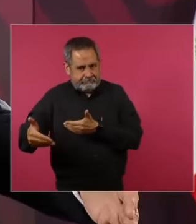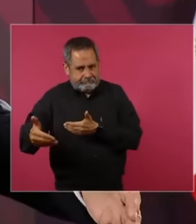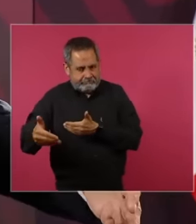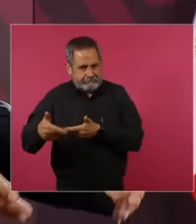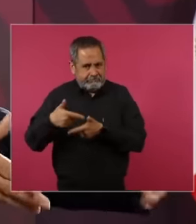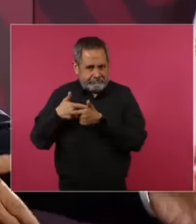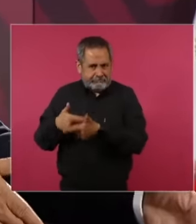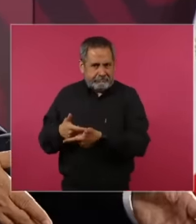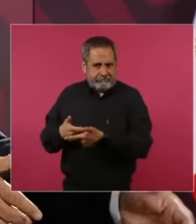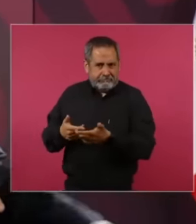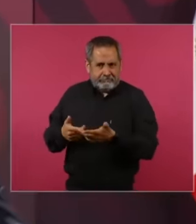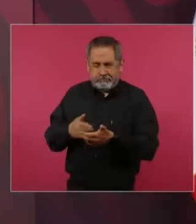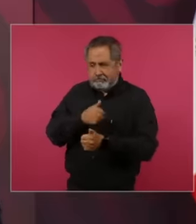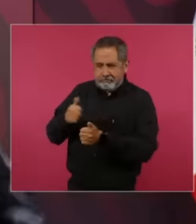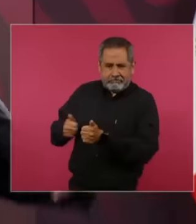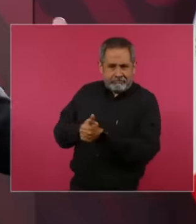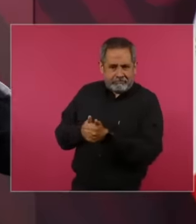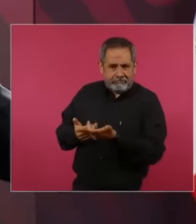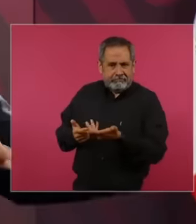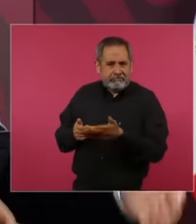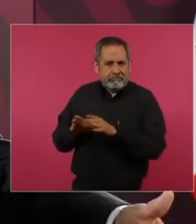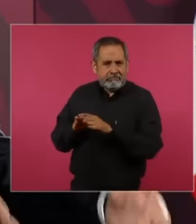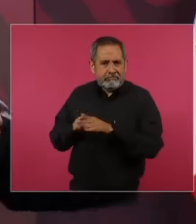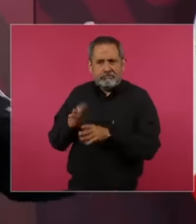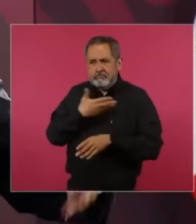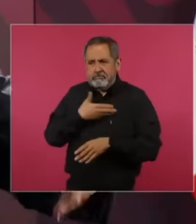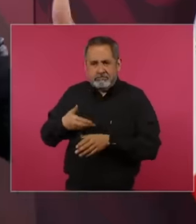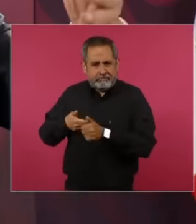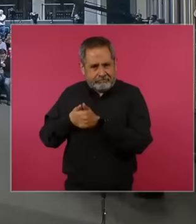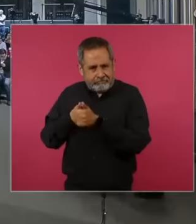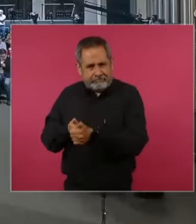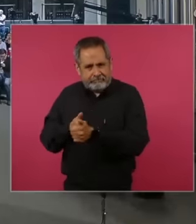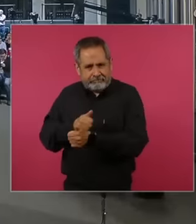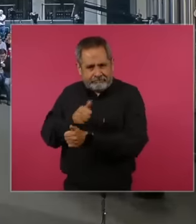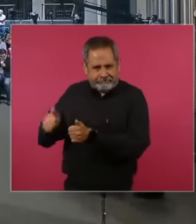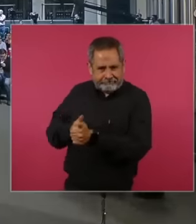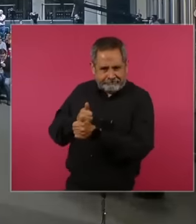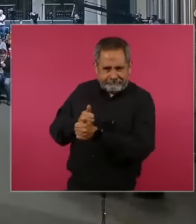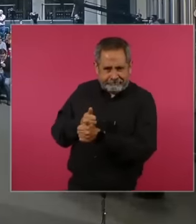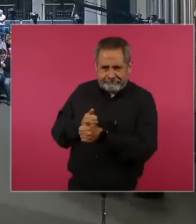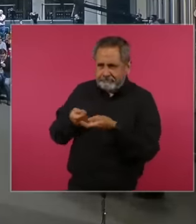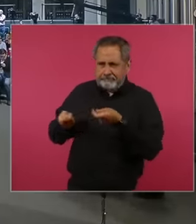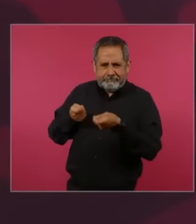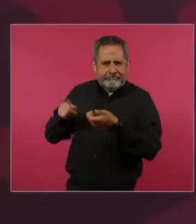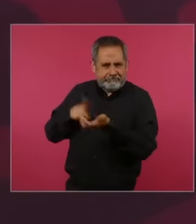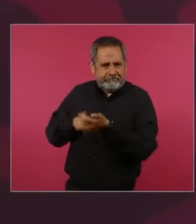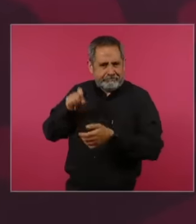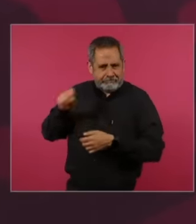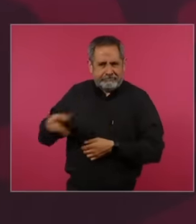haya un poder detrás, que el presidente siga mandando, pero con